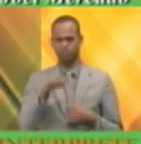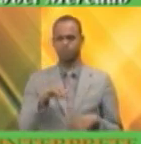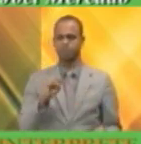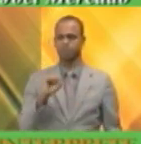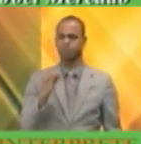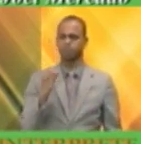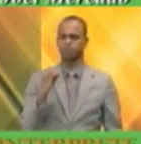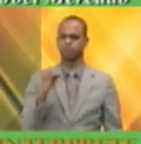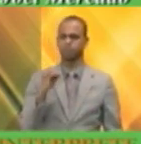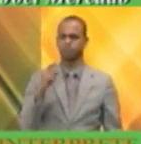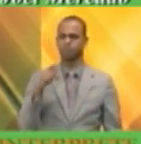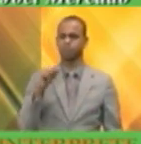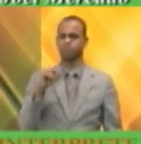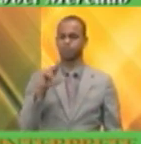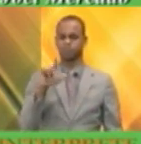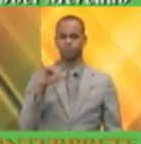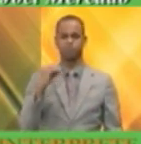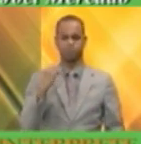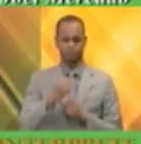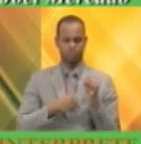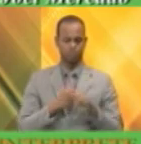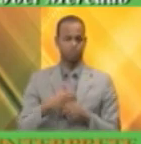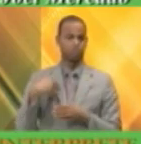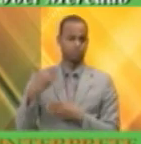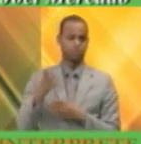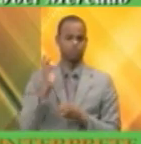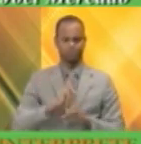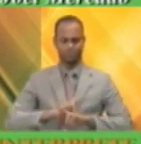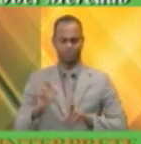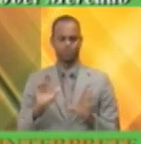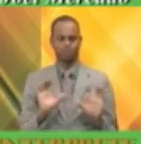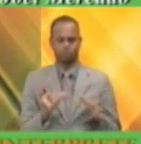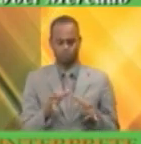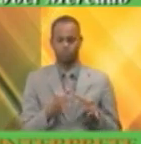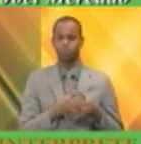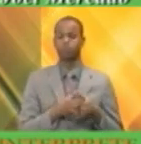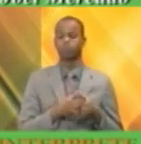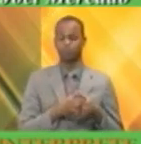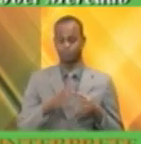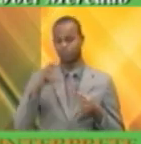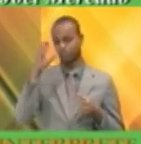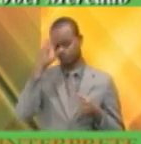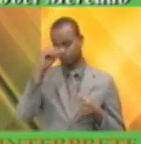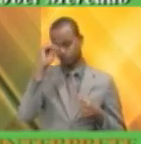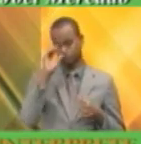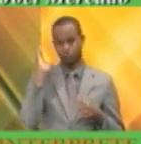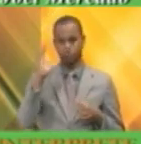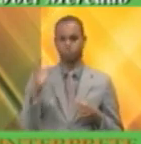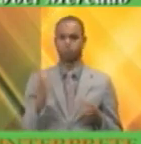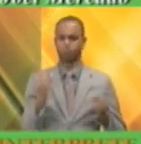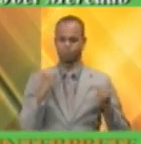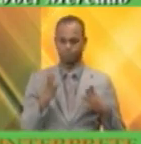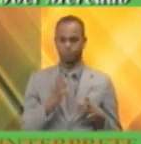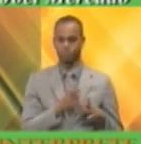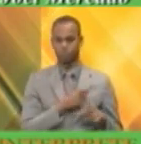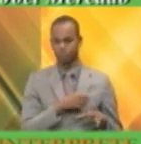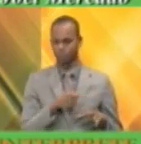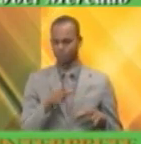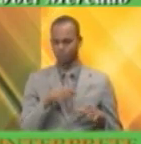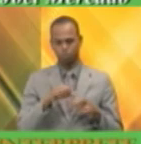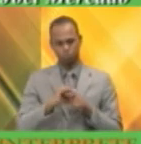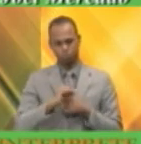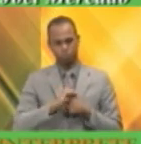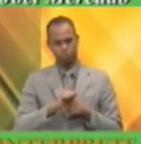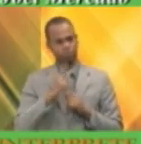marzo. Del año que viene. Y estamos preparando ya un buen equipo de muchachos, que tenemos bastante, para